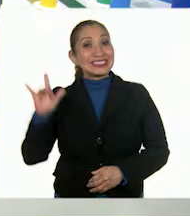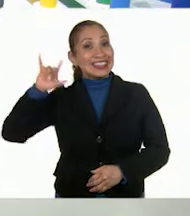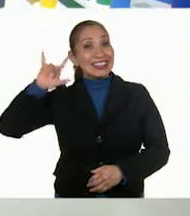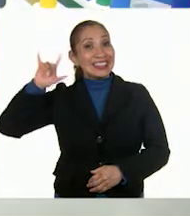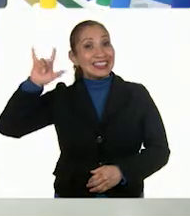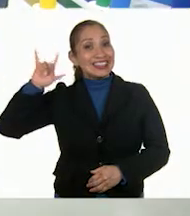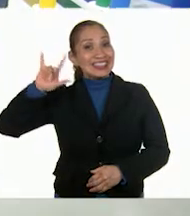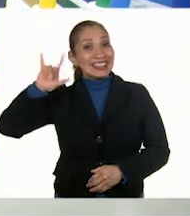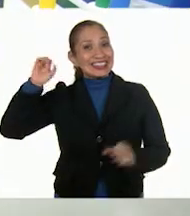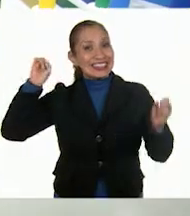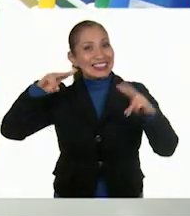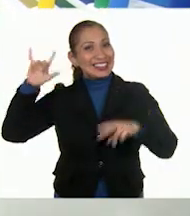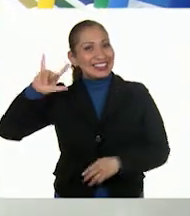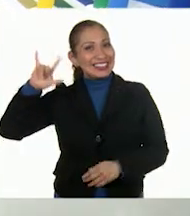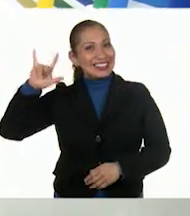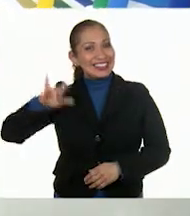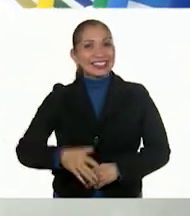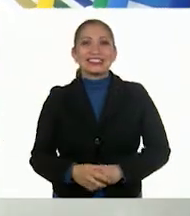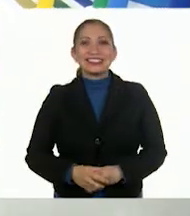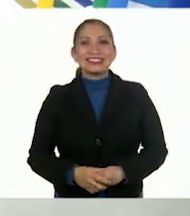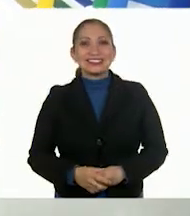¡Adiós! ¡Hasta luego!